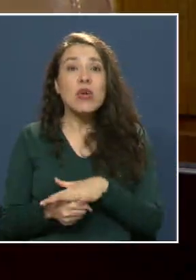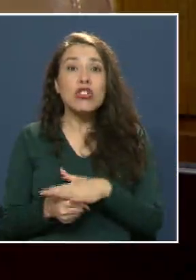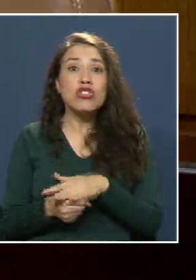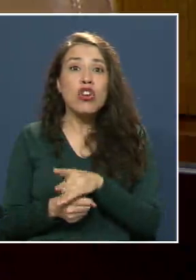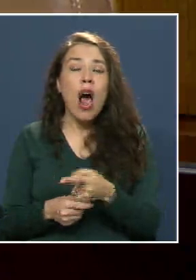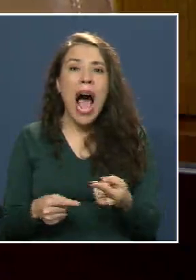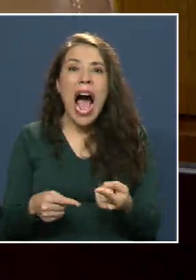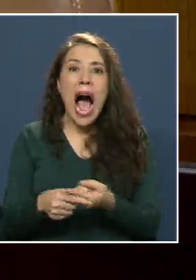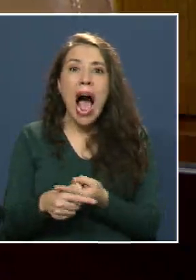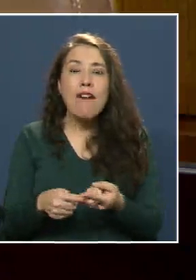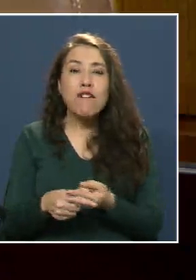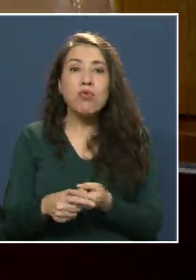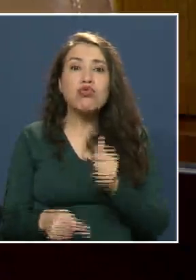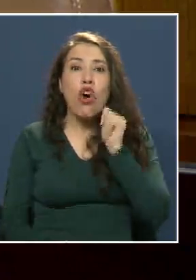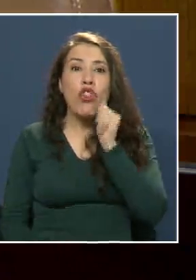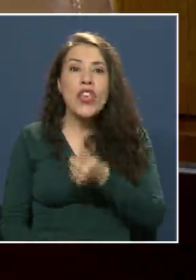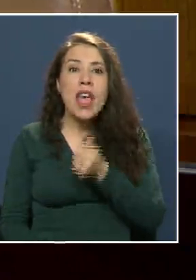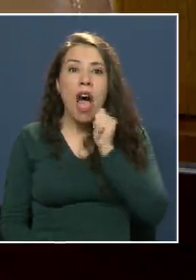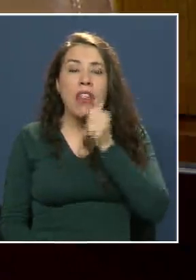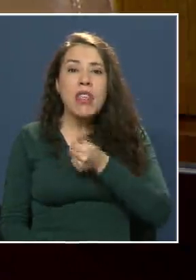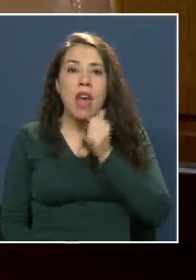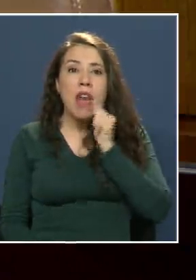abuso cotidianamente.